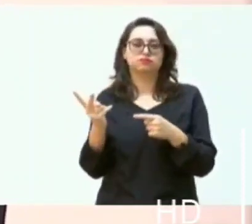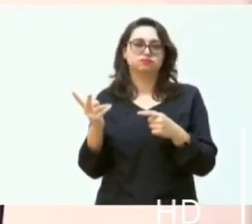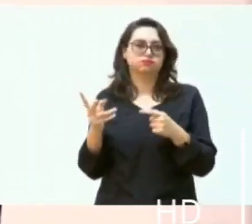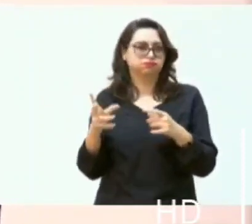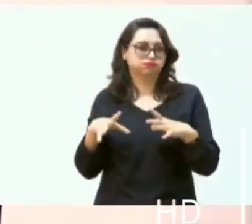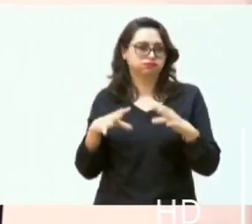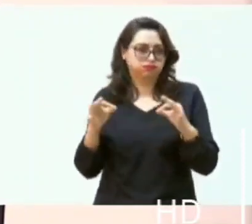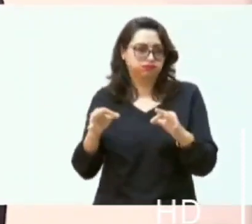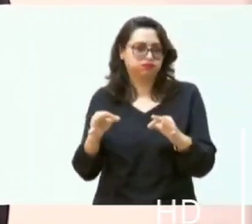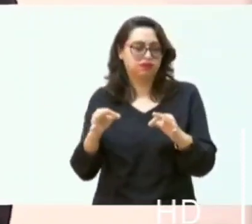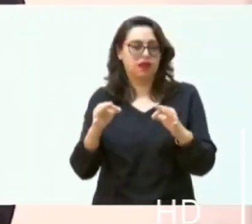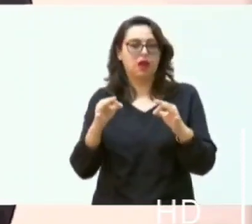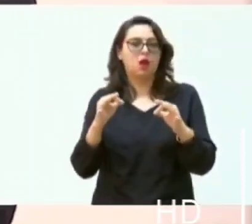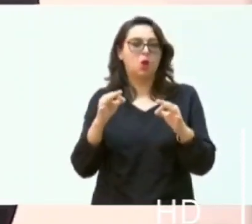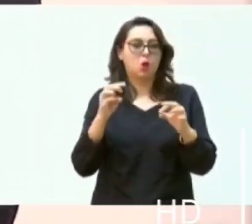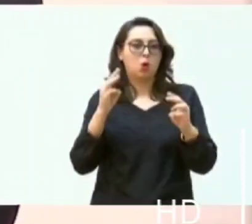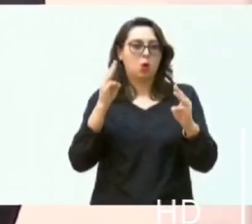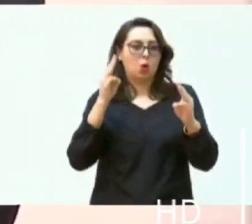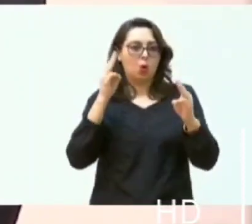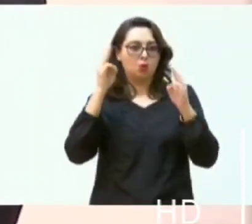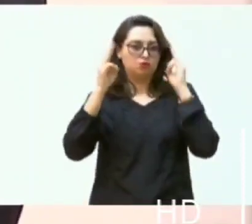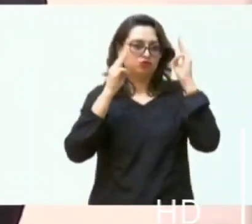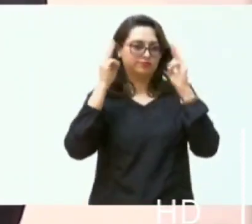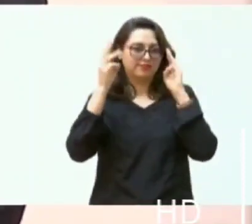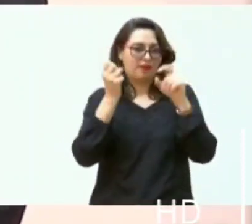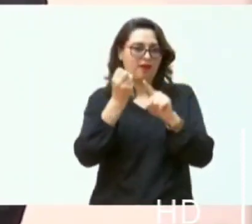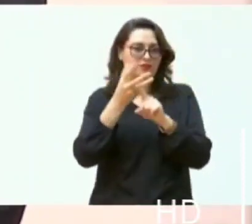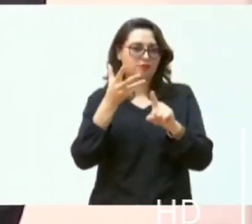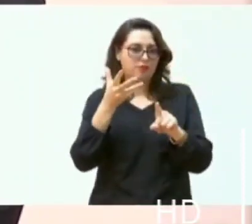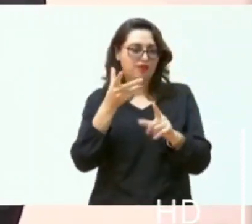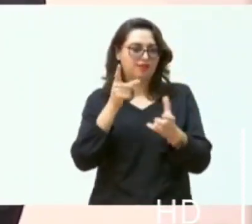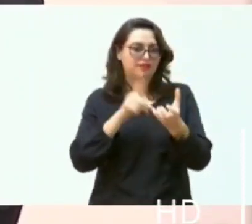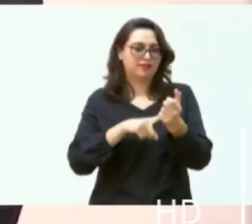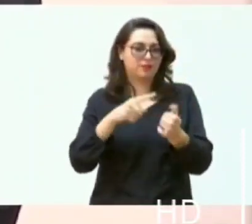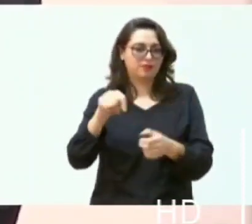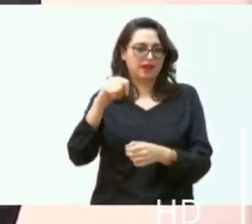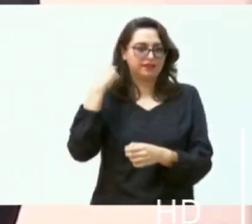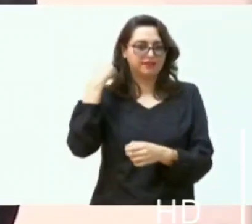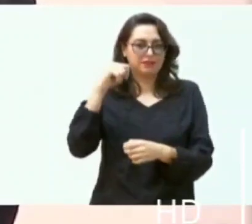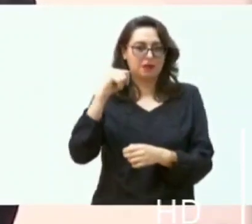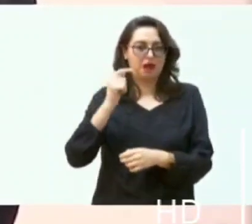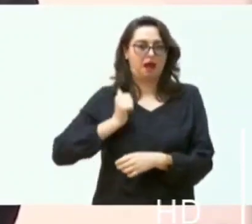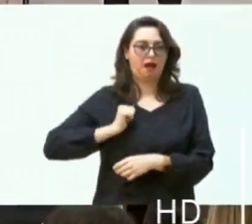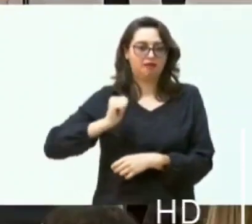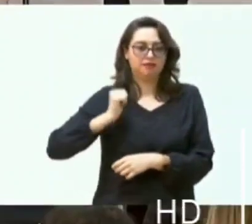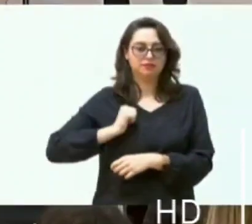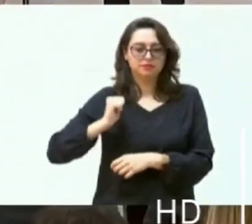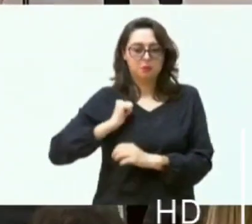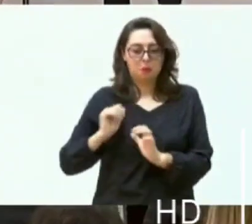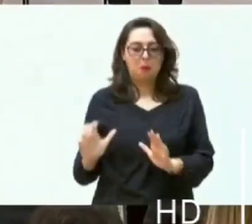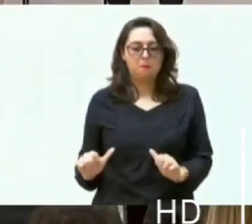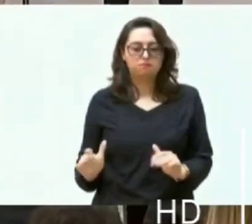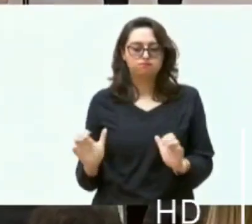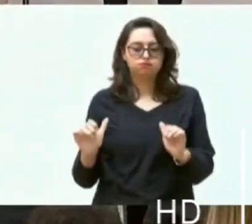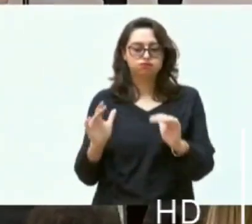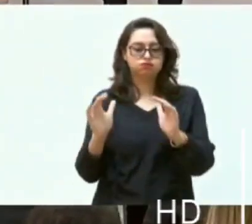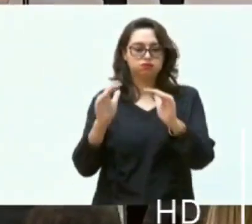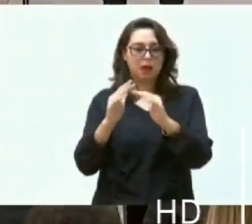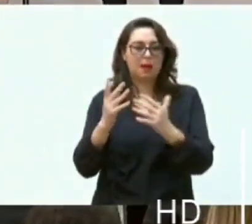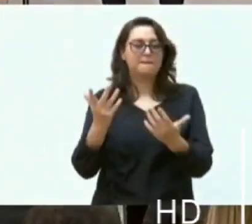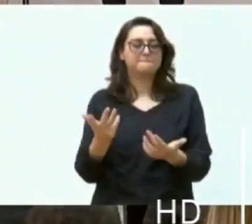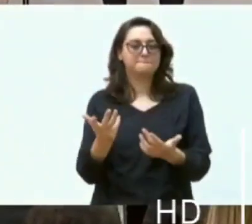Antropología, el Museo Tabasco, de las piezas arqueológicas